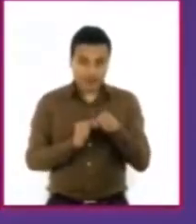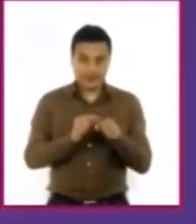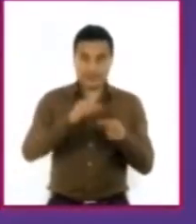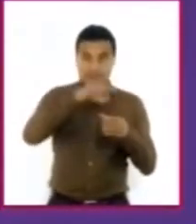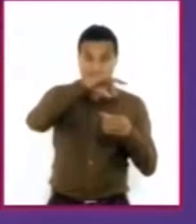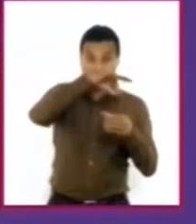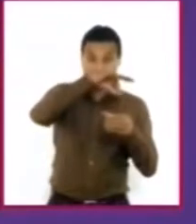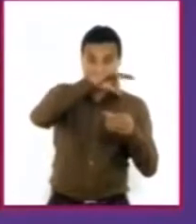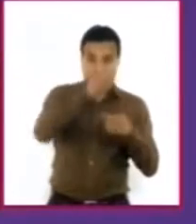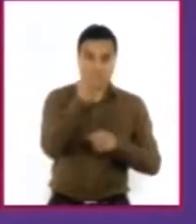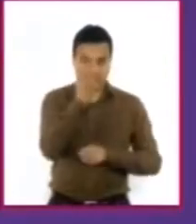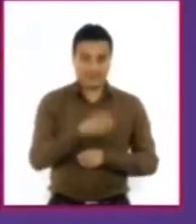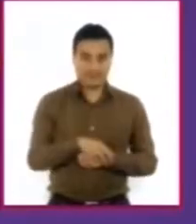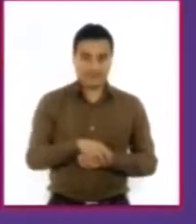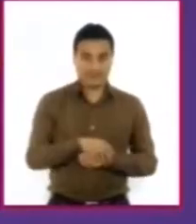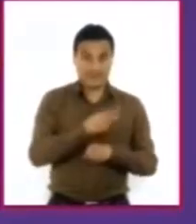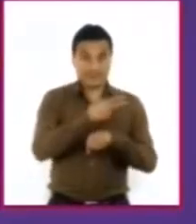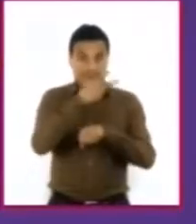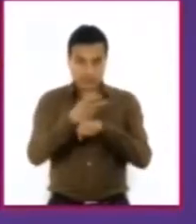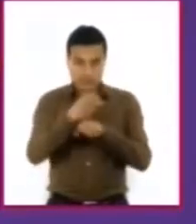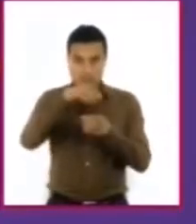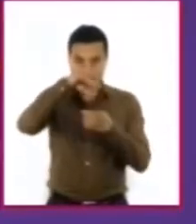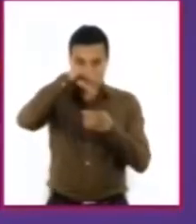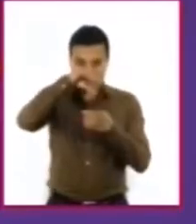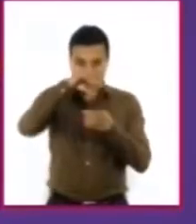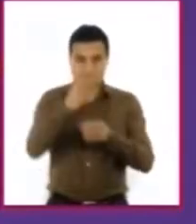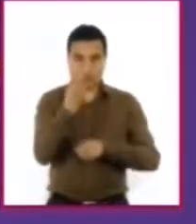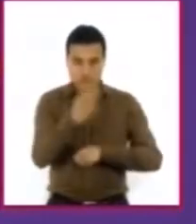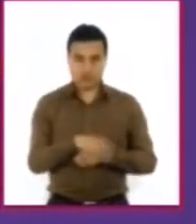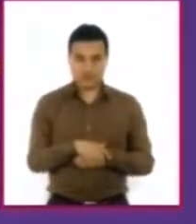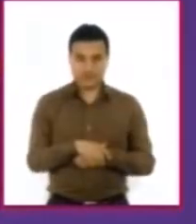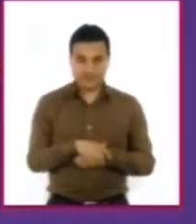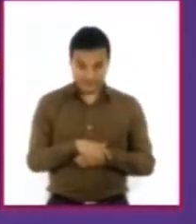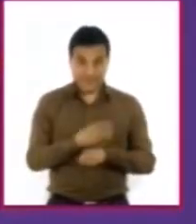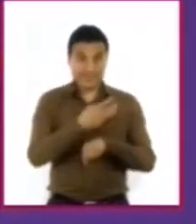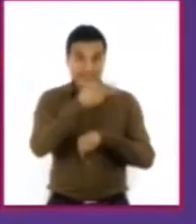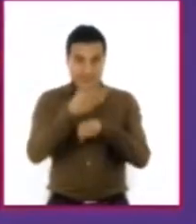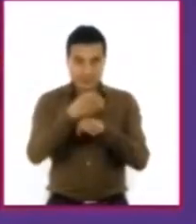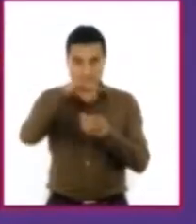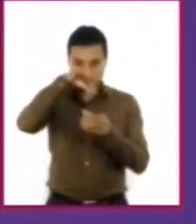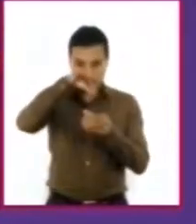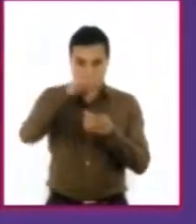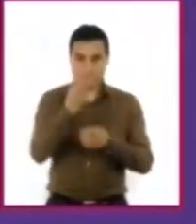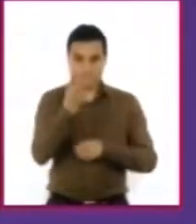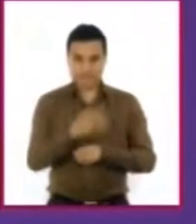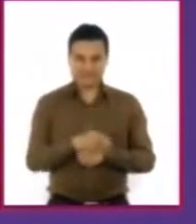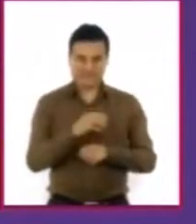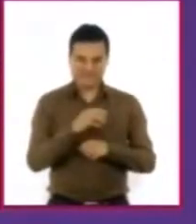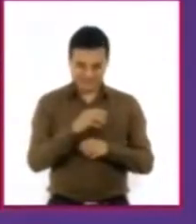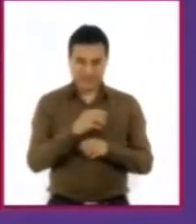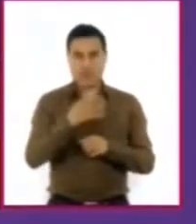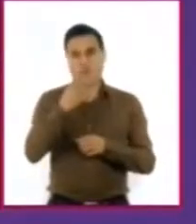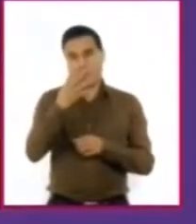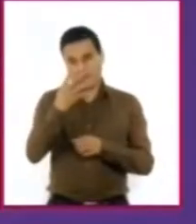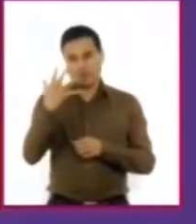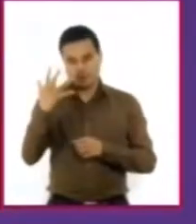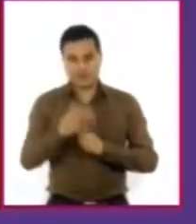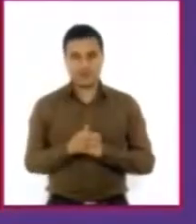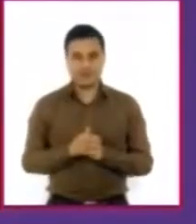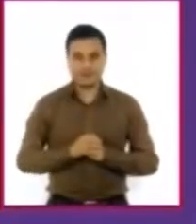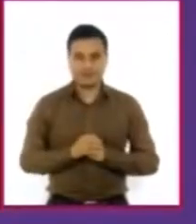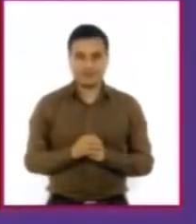2 al segundo, 3 al tercero y así sucesivamente.